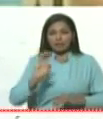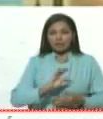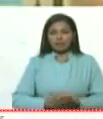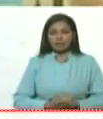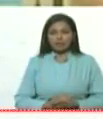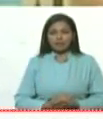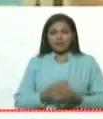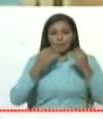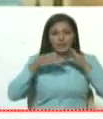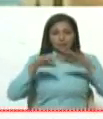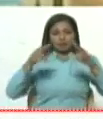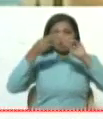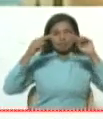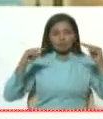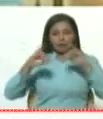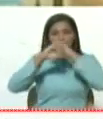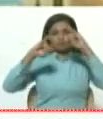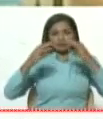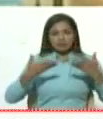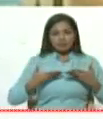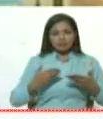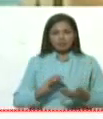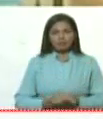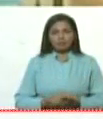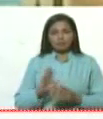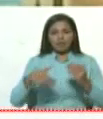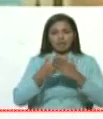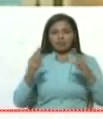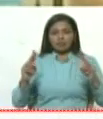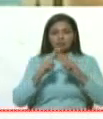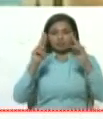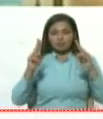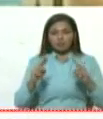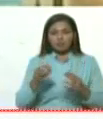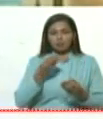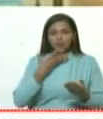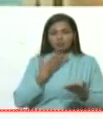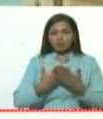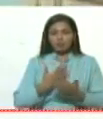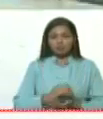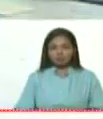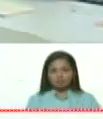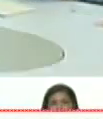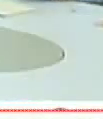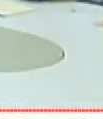sus bendiciones de paz y felicidad. Hasta la próxima. Muchas gracias.